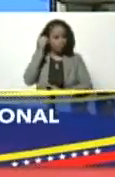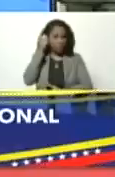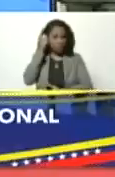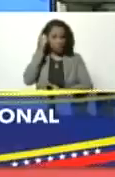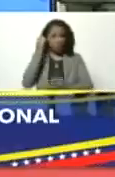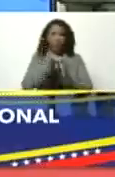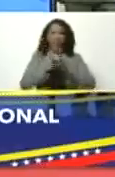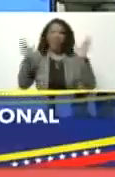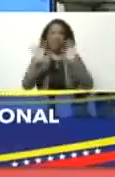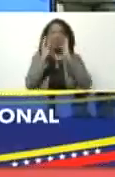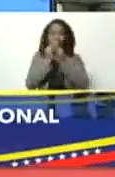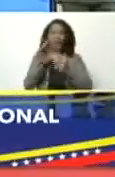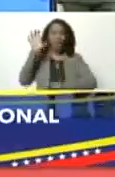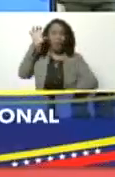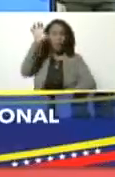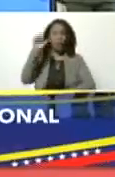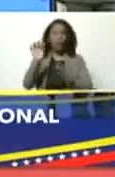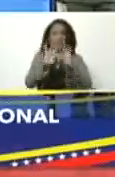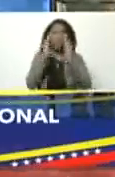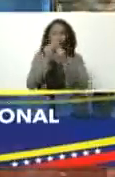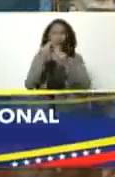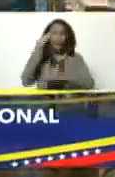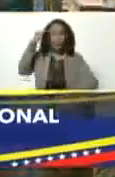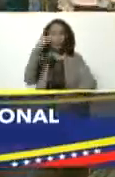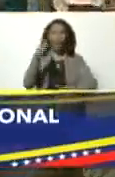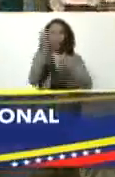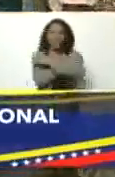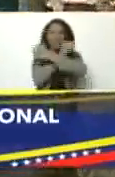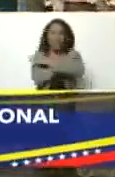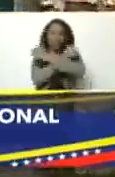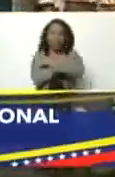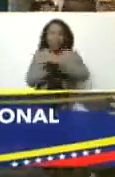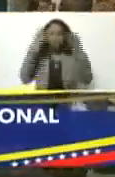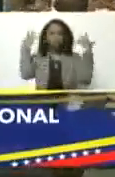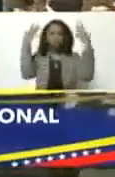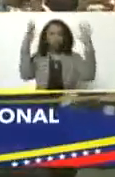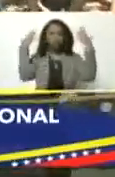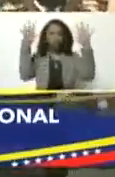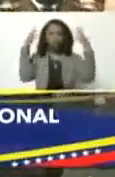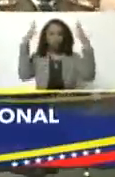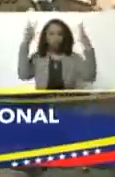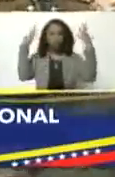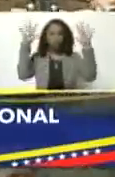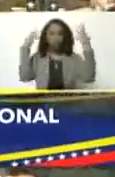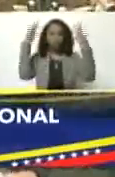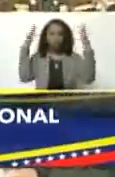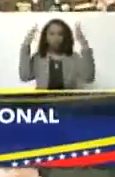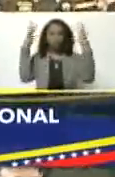patria, familia militar, felicidades.